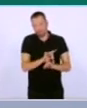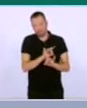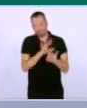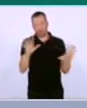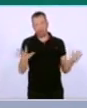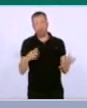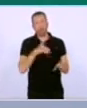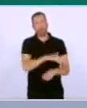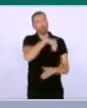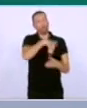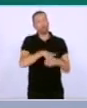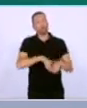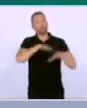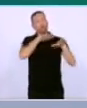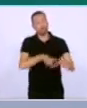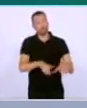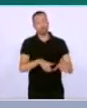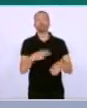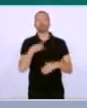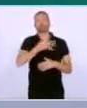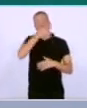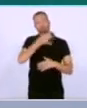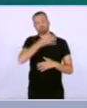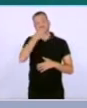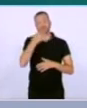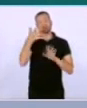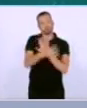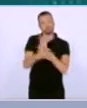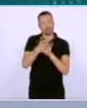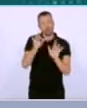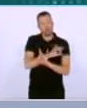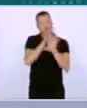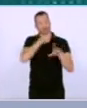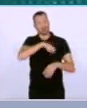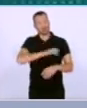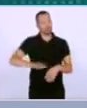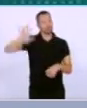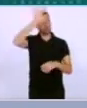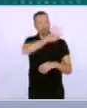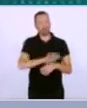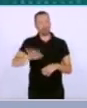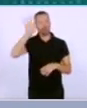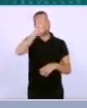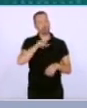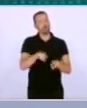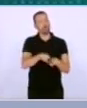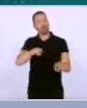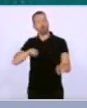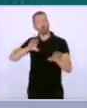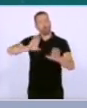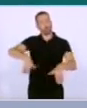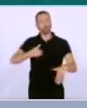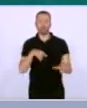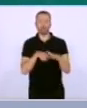en la intervención aclaraba como España está a la cola de la gestión de los beneficios